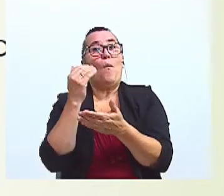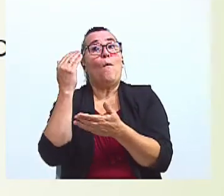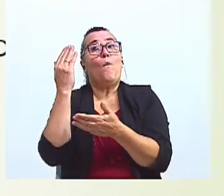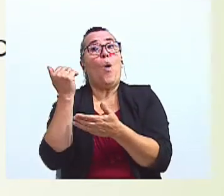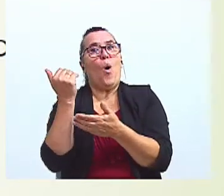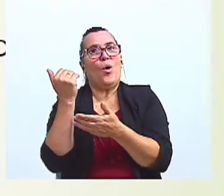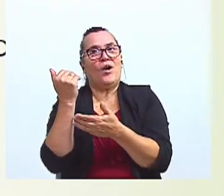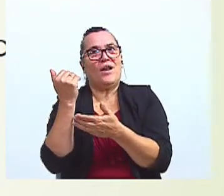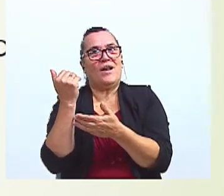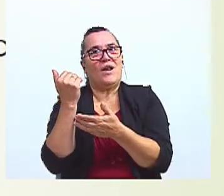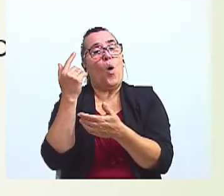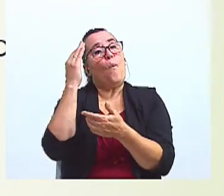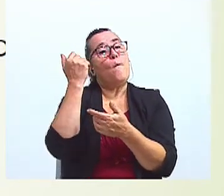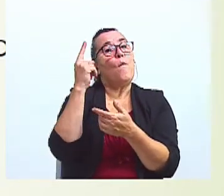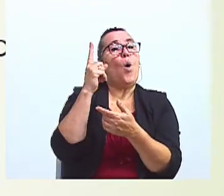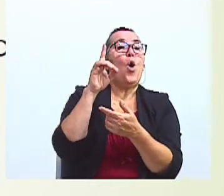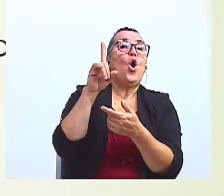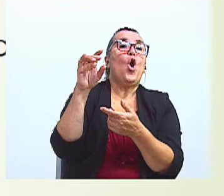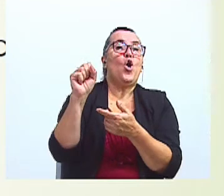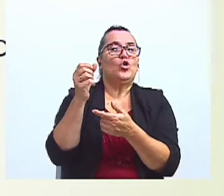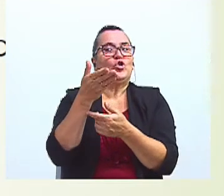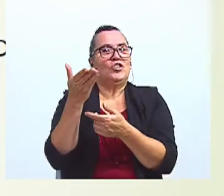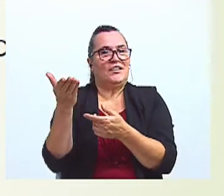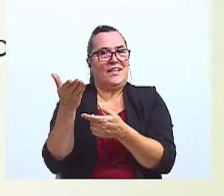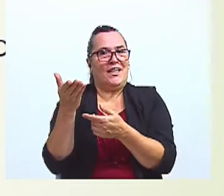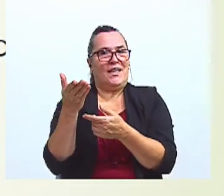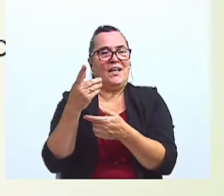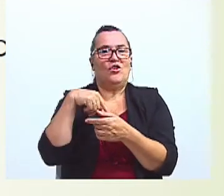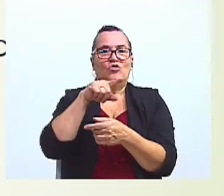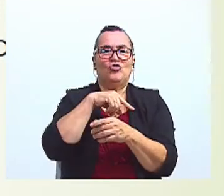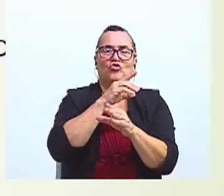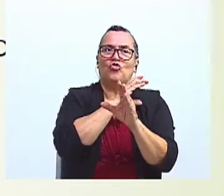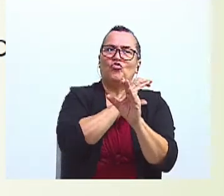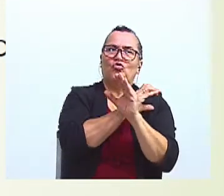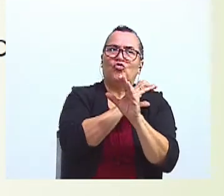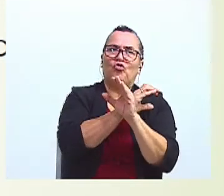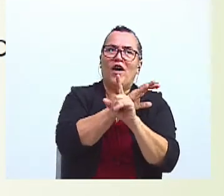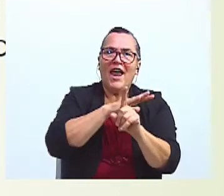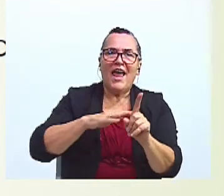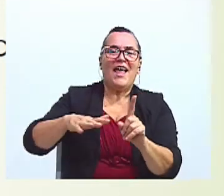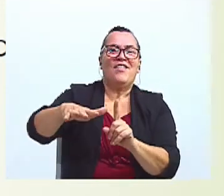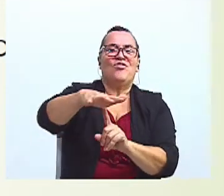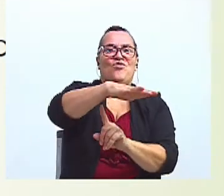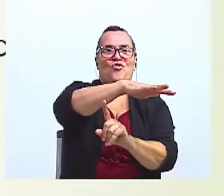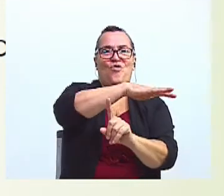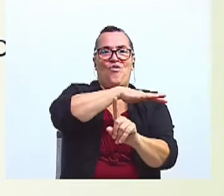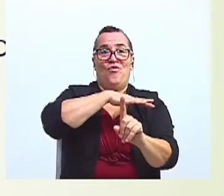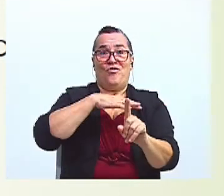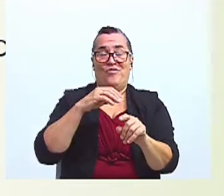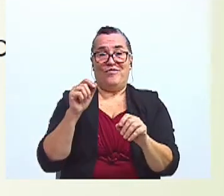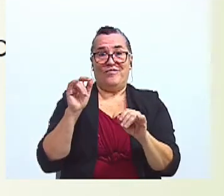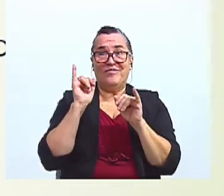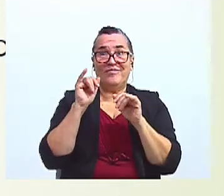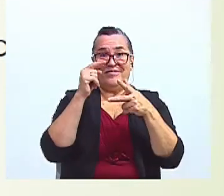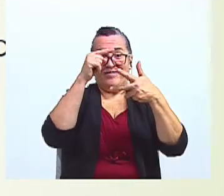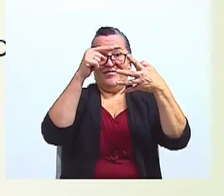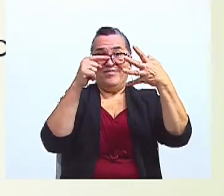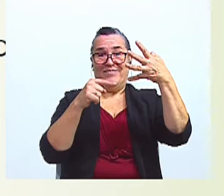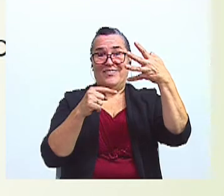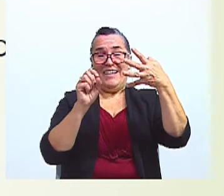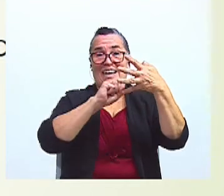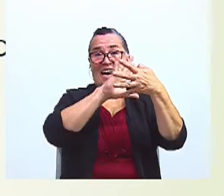o por los que debemos cuidar todo nuestro entorno. ¿Les queda claro en